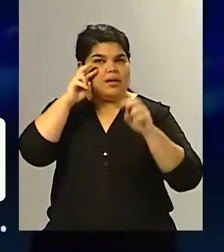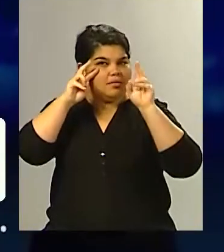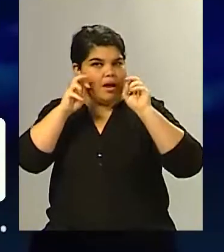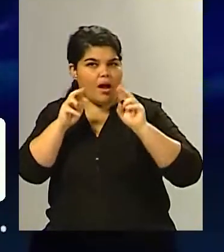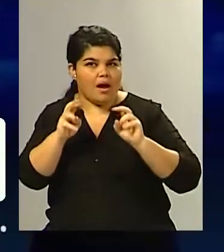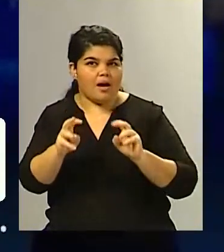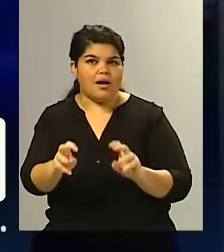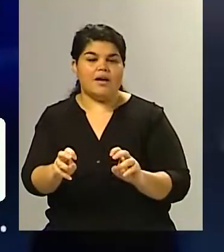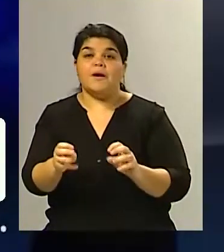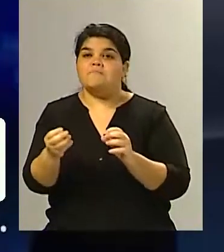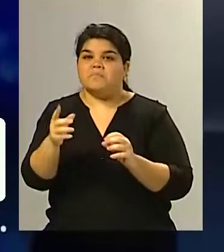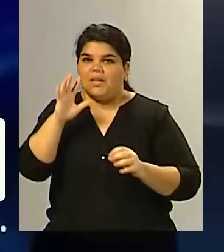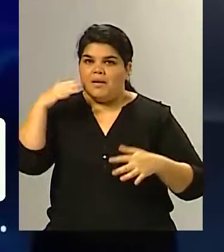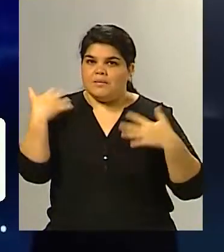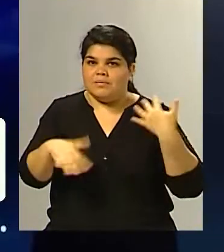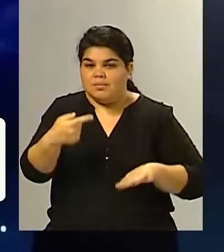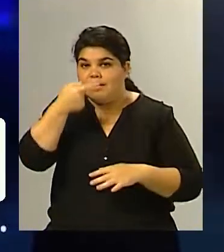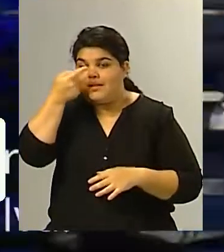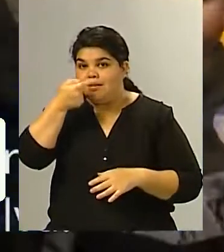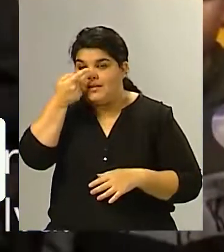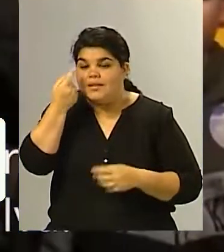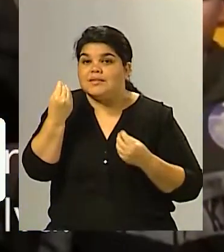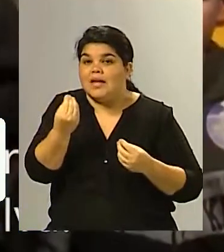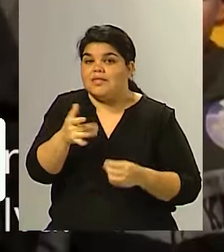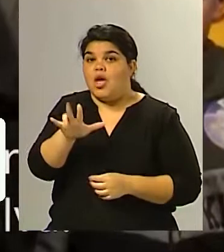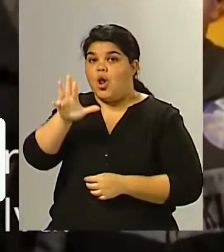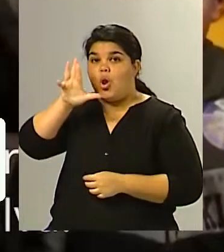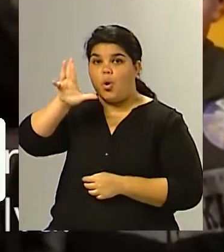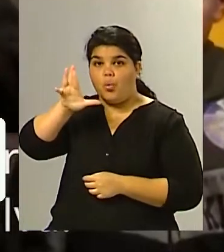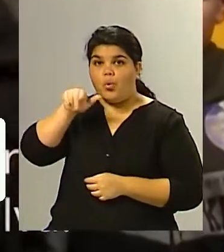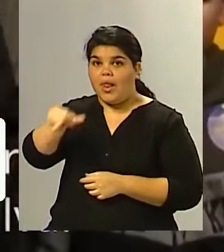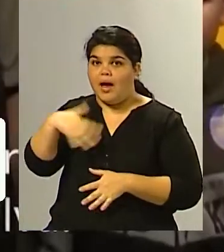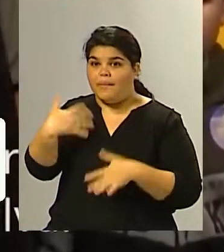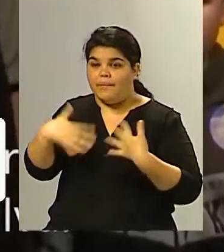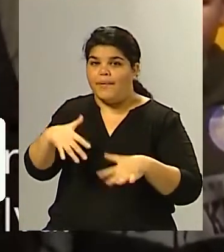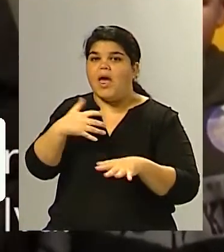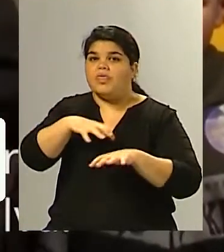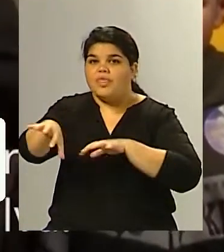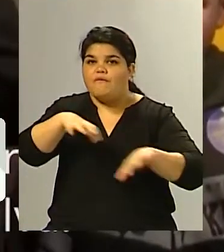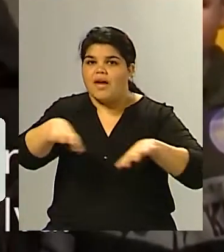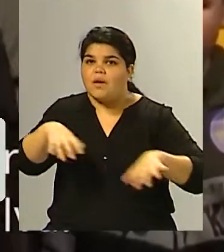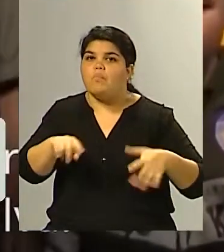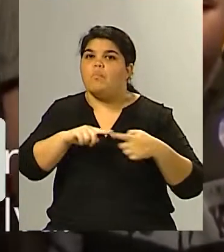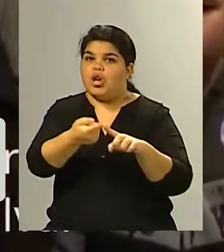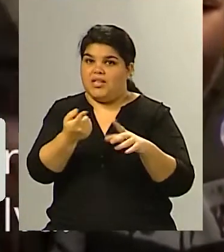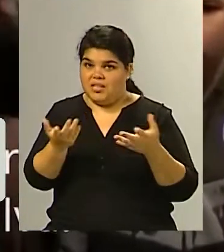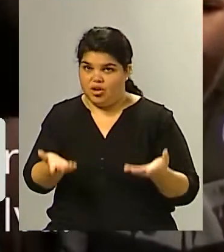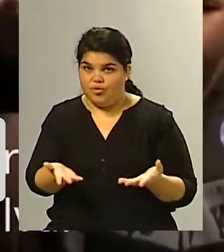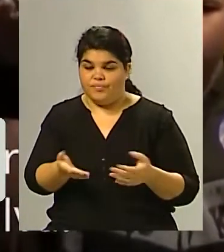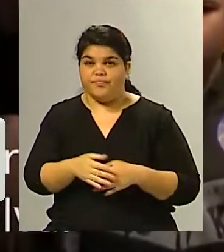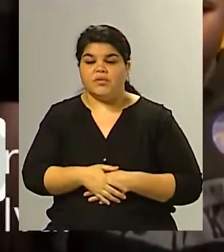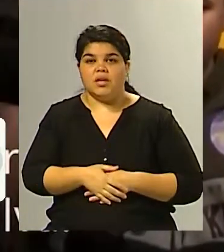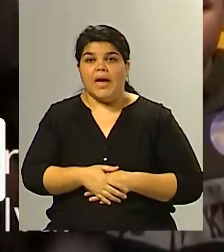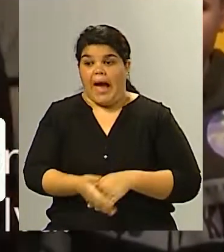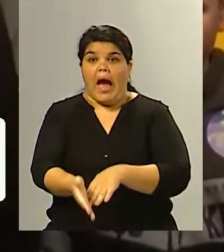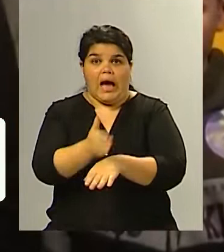de la verdadera muñeca política que vaya a tener Lula, que en su momento la tuvo. Y ahora vamos a ver cómo va a